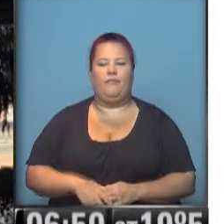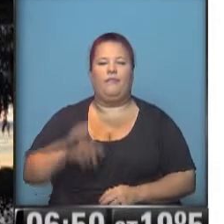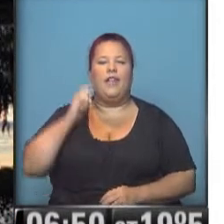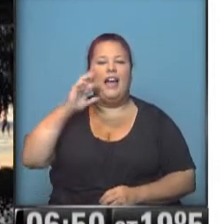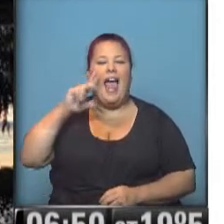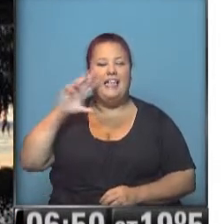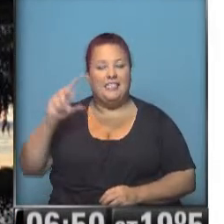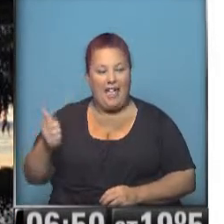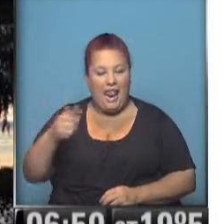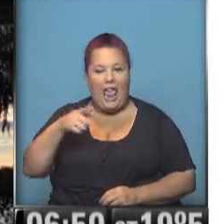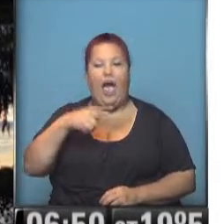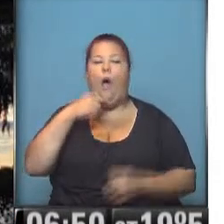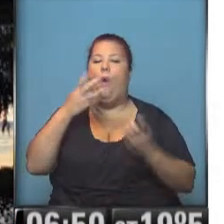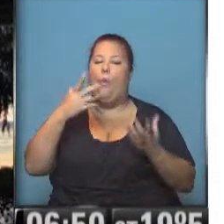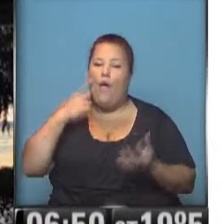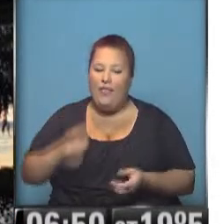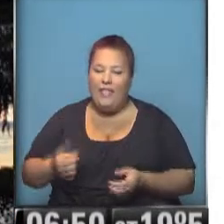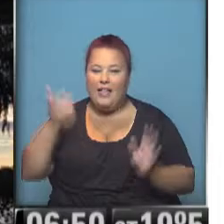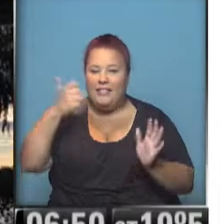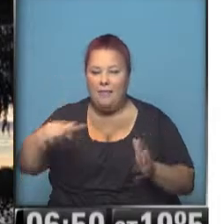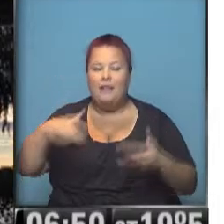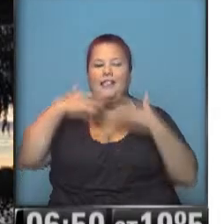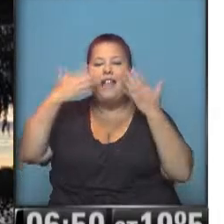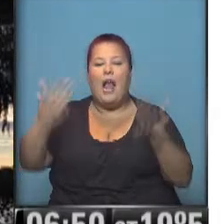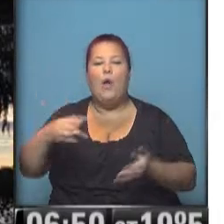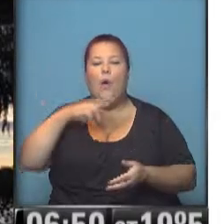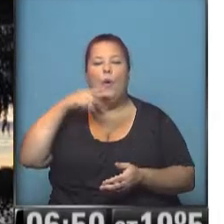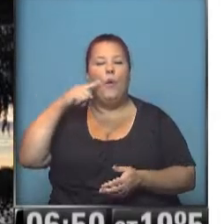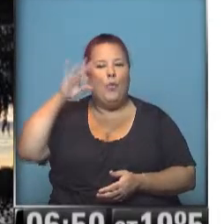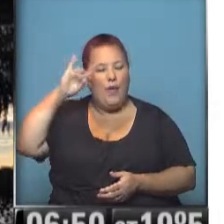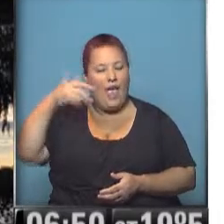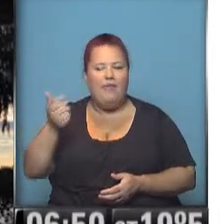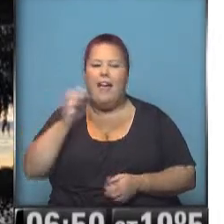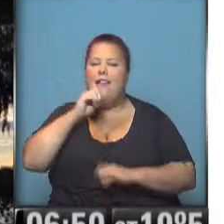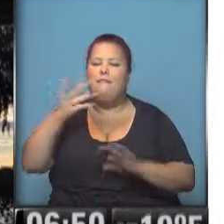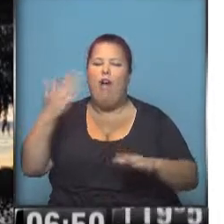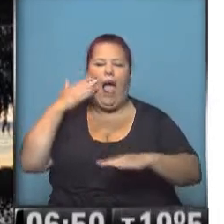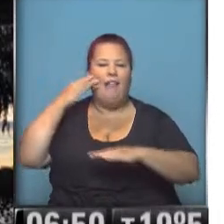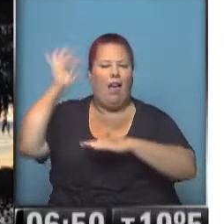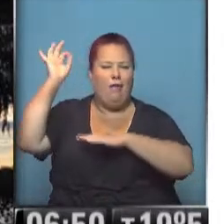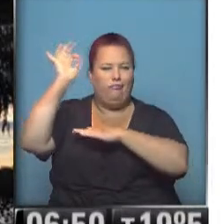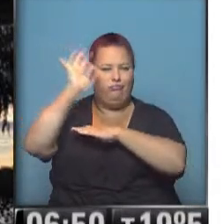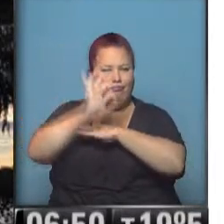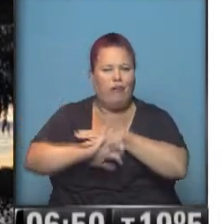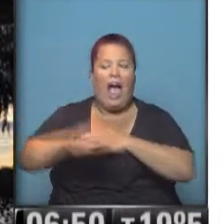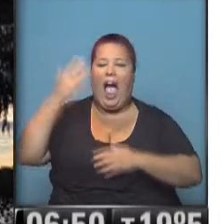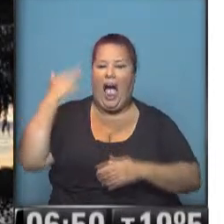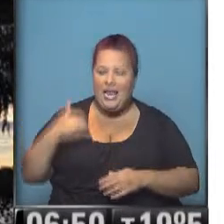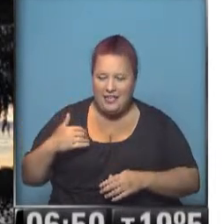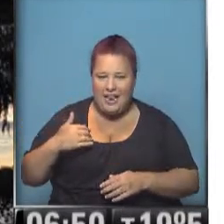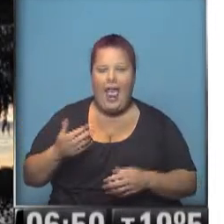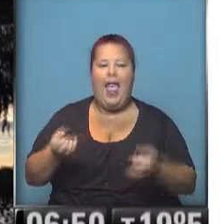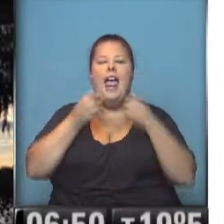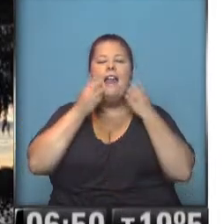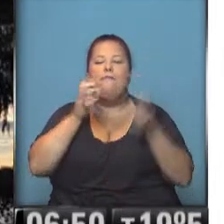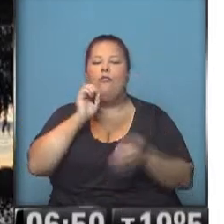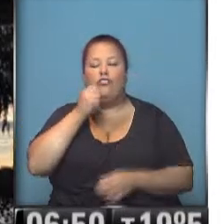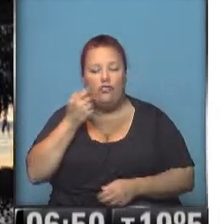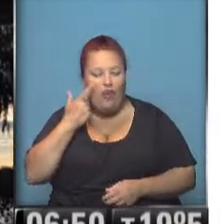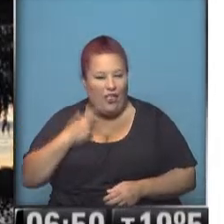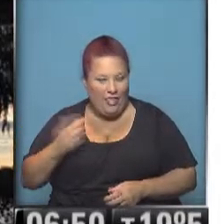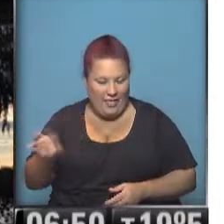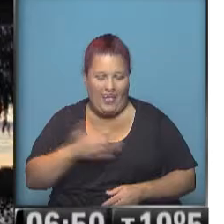Montón Corrales, buenos días, Nadia 630, les saludo desde Viedma con un precioso atardecer el de ayer. Que tengan un